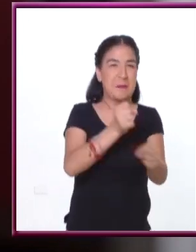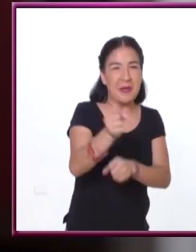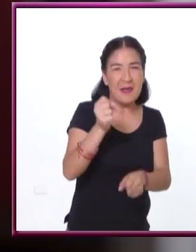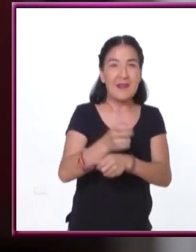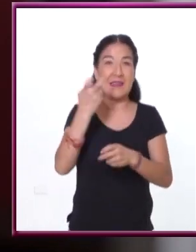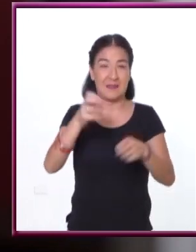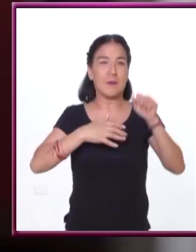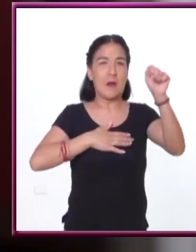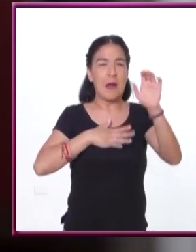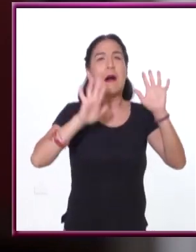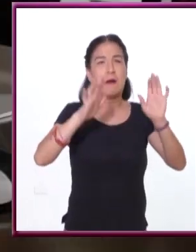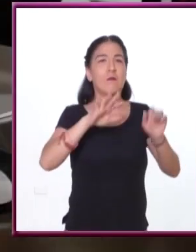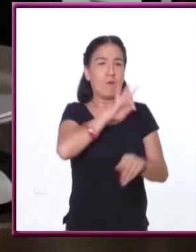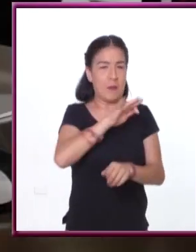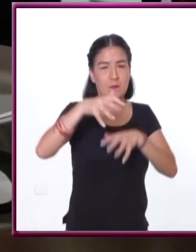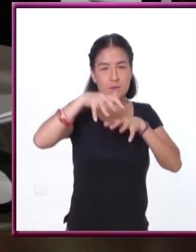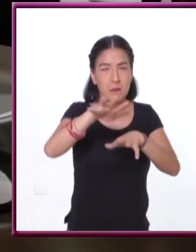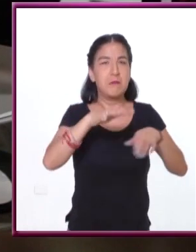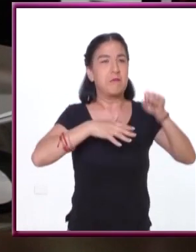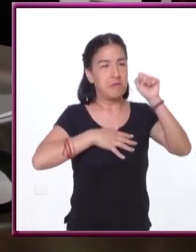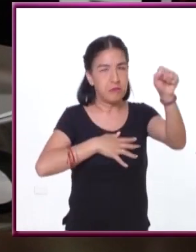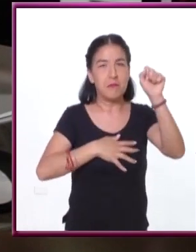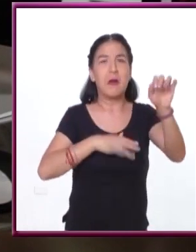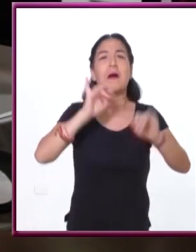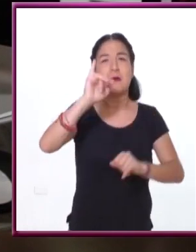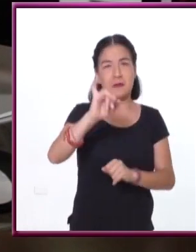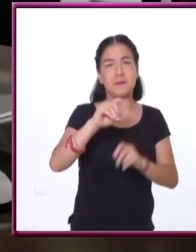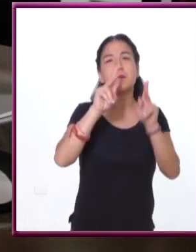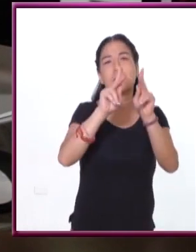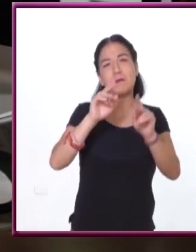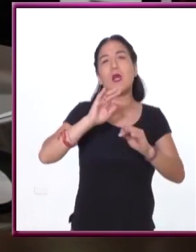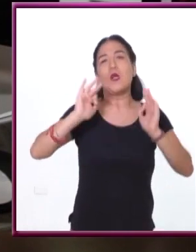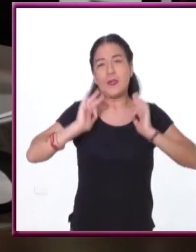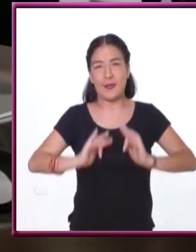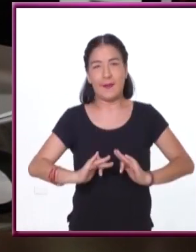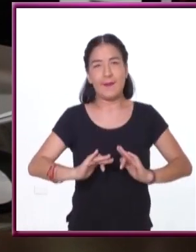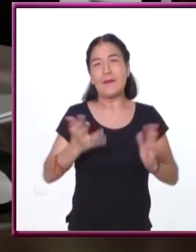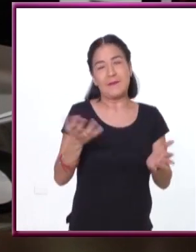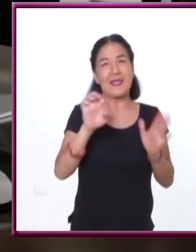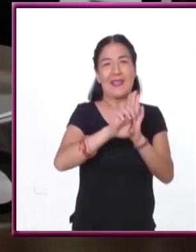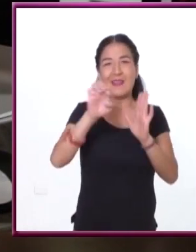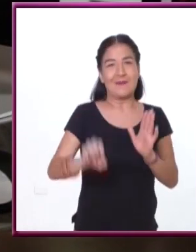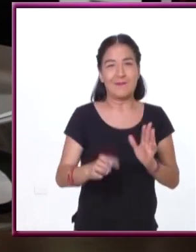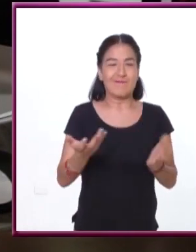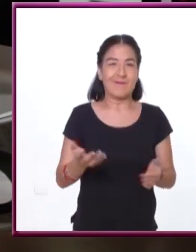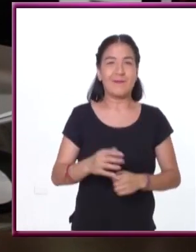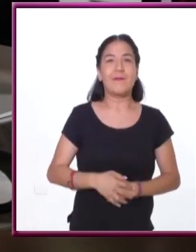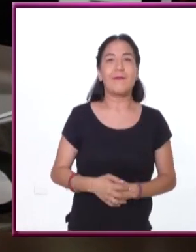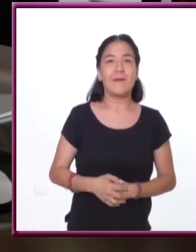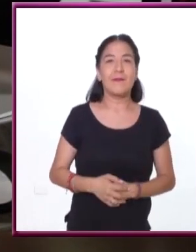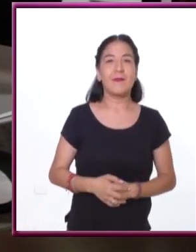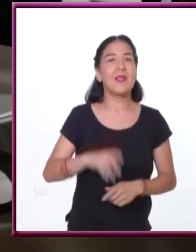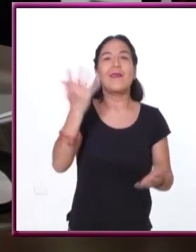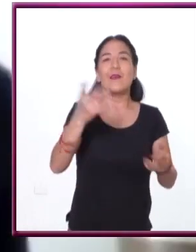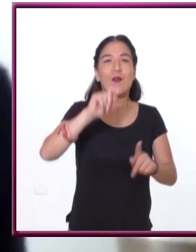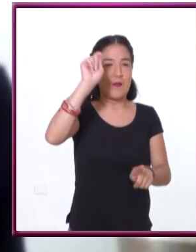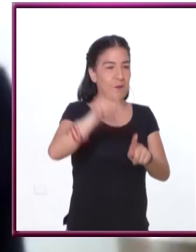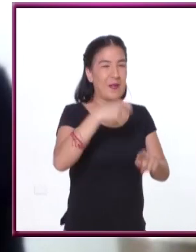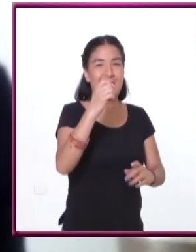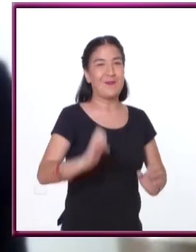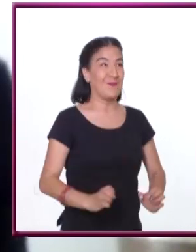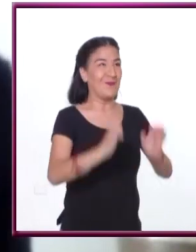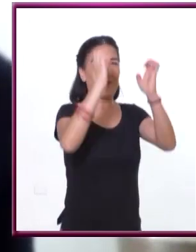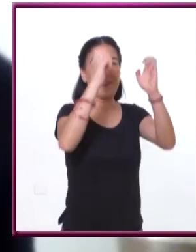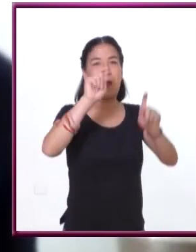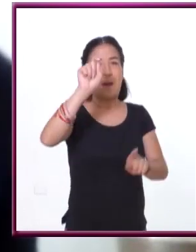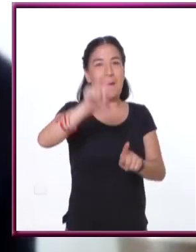una cosa es que te manifiestes, lo cual está muy bien, y otra es que, voy a poner un ejemplo un poco, le prendamos fuego a un